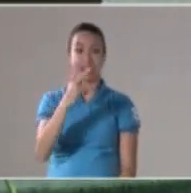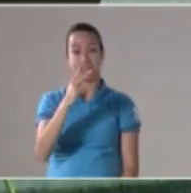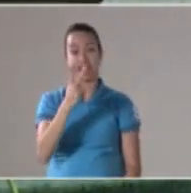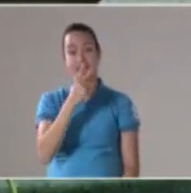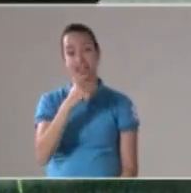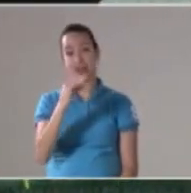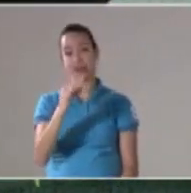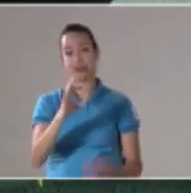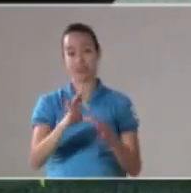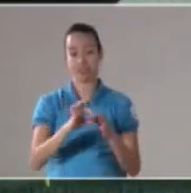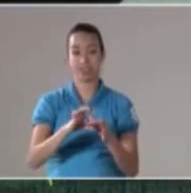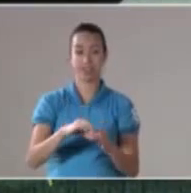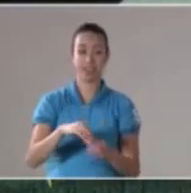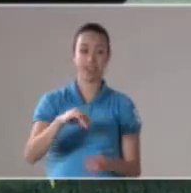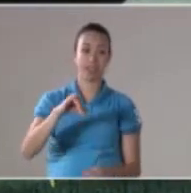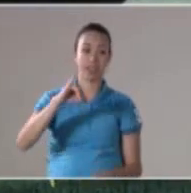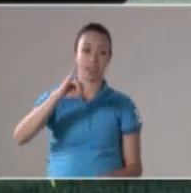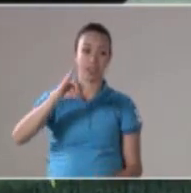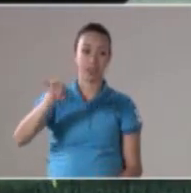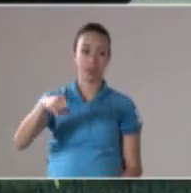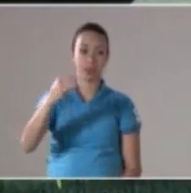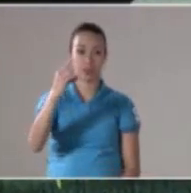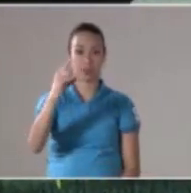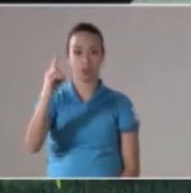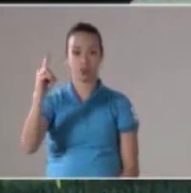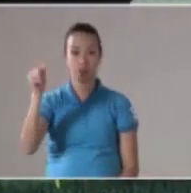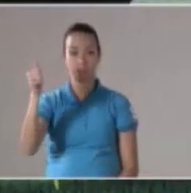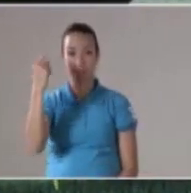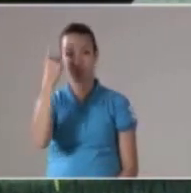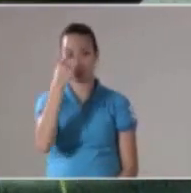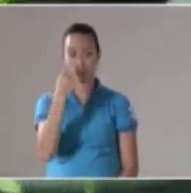¿Qué? Le decía, ¿usted es pariente de Judas Iscariote?